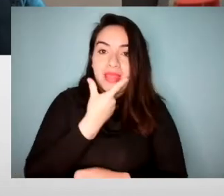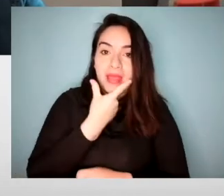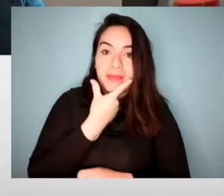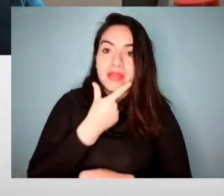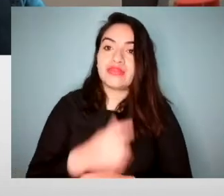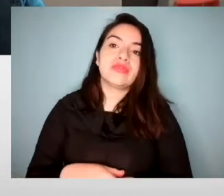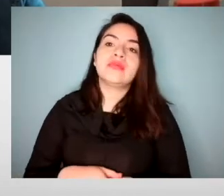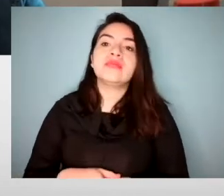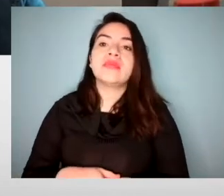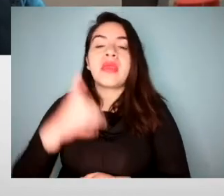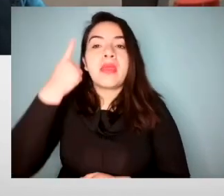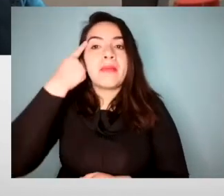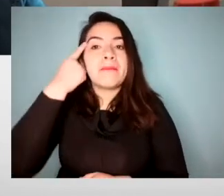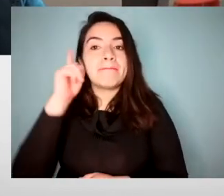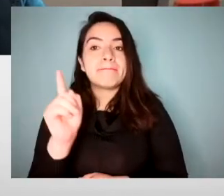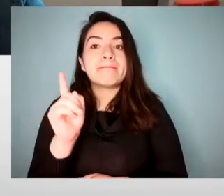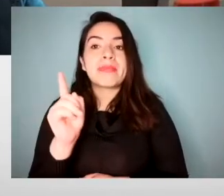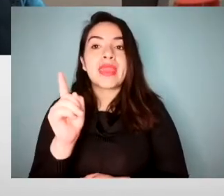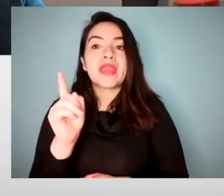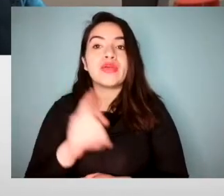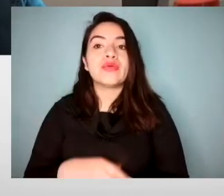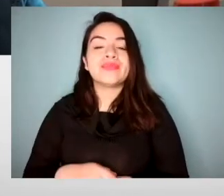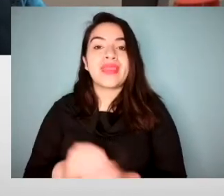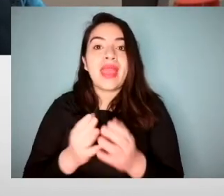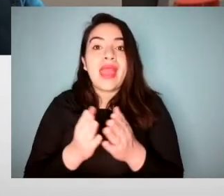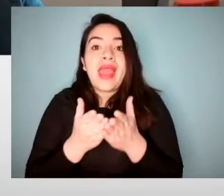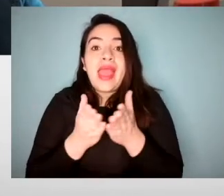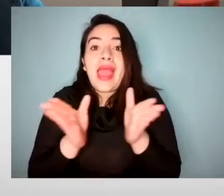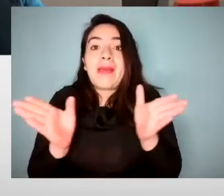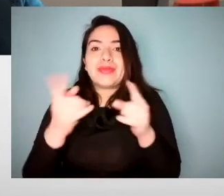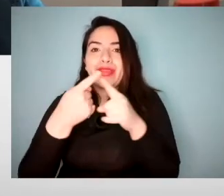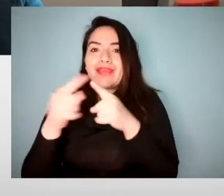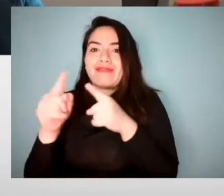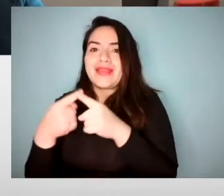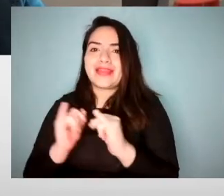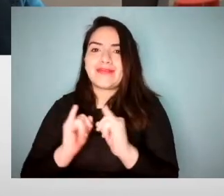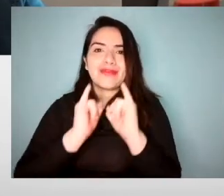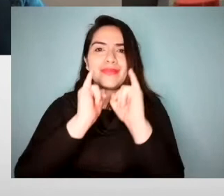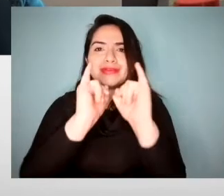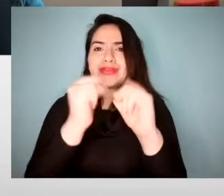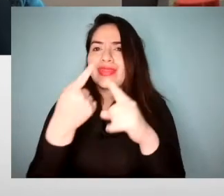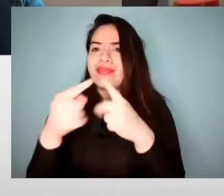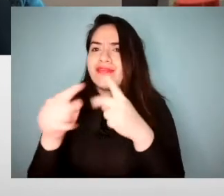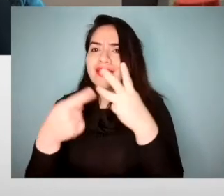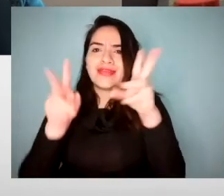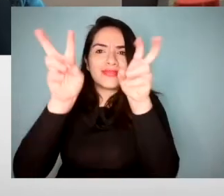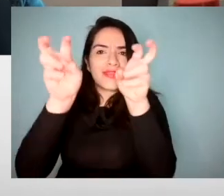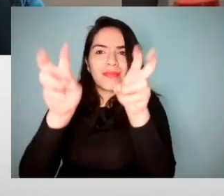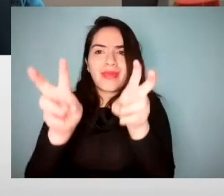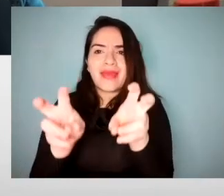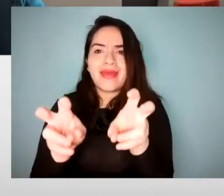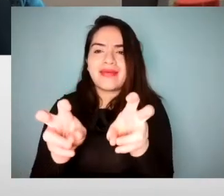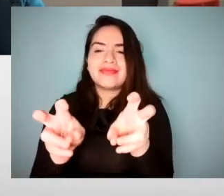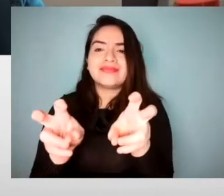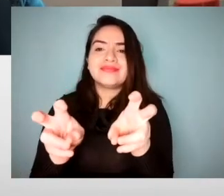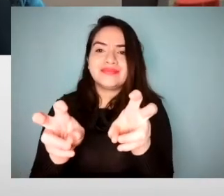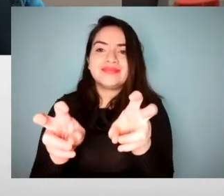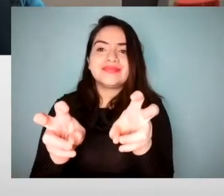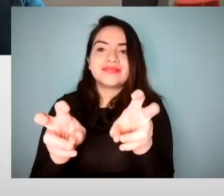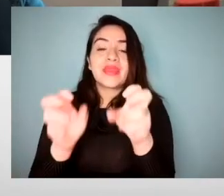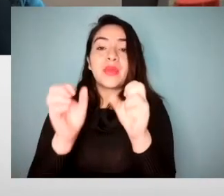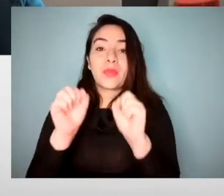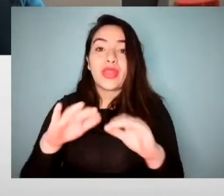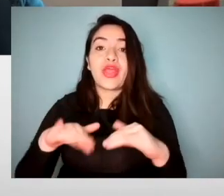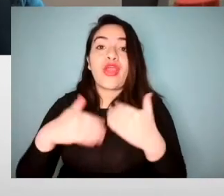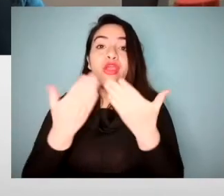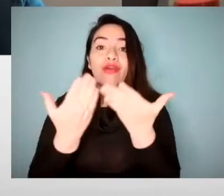resulta que pues la ciencia es tan amplia y hay tantos aspectos que tienen que intervenir juntos para poder ofrecer este tipo de